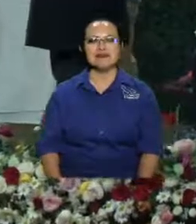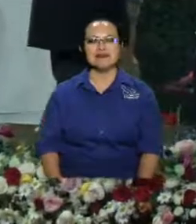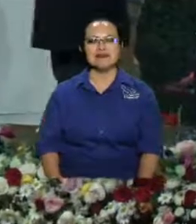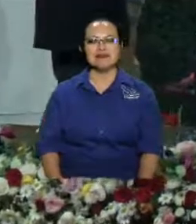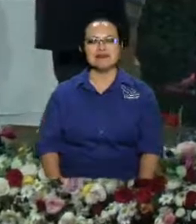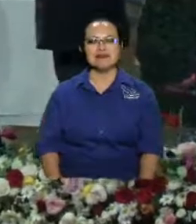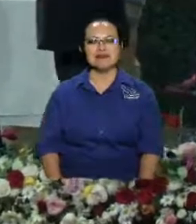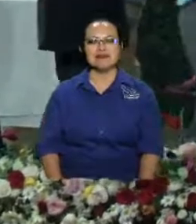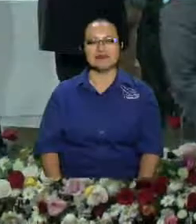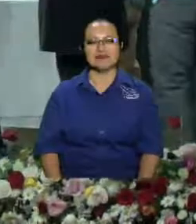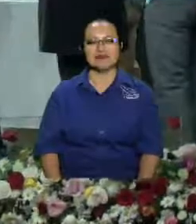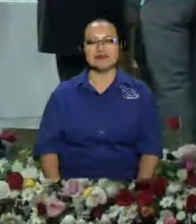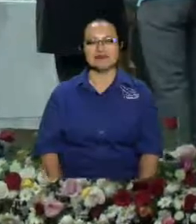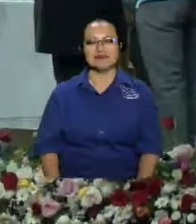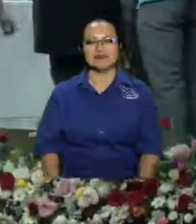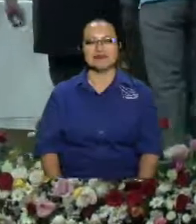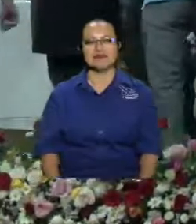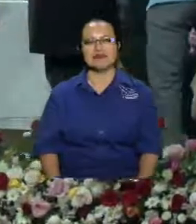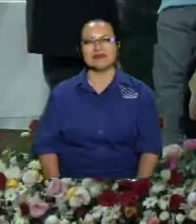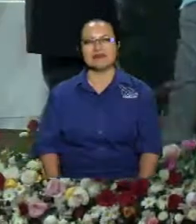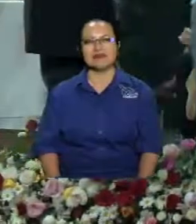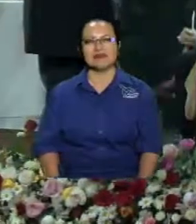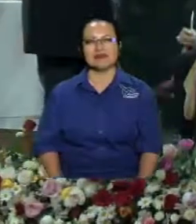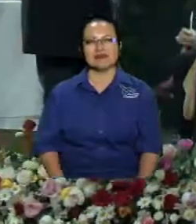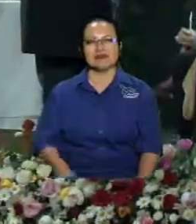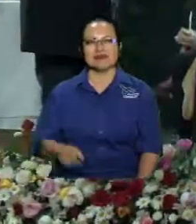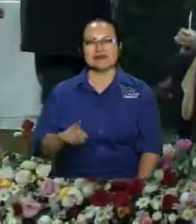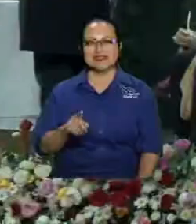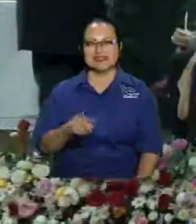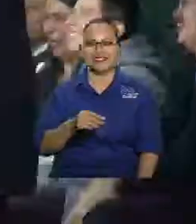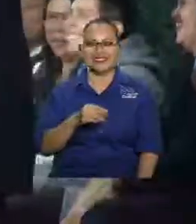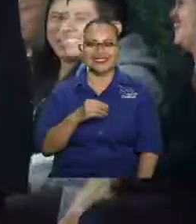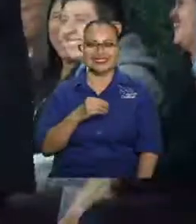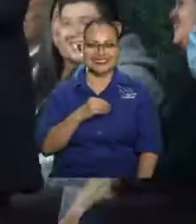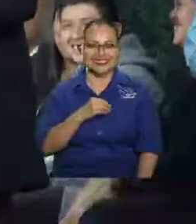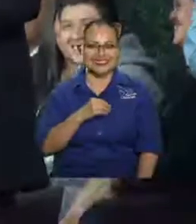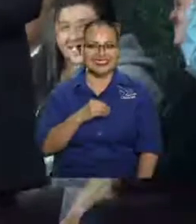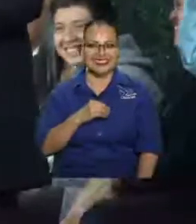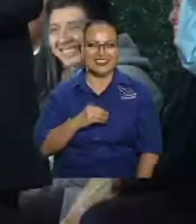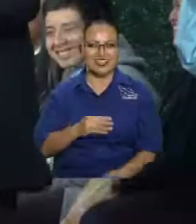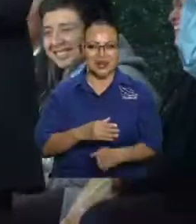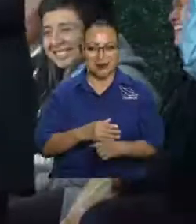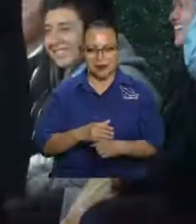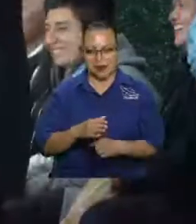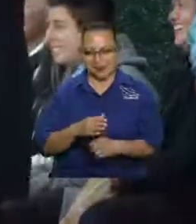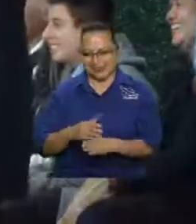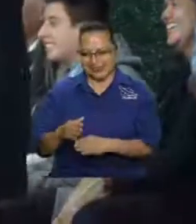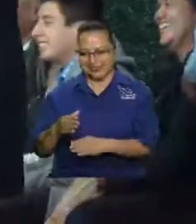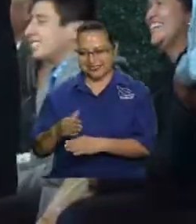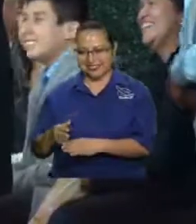Ok, si quieres, pues ya tienes para tu cena ahí.